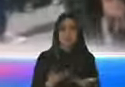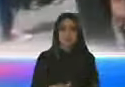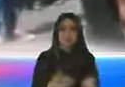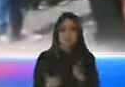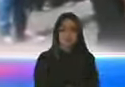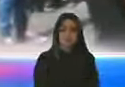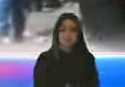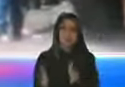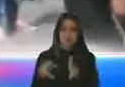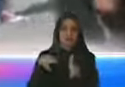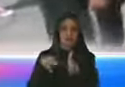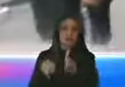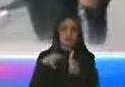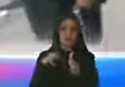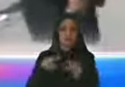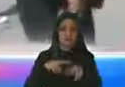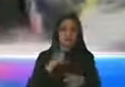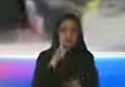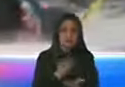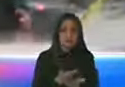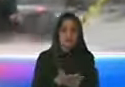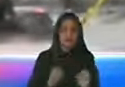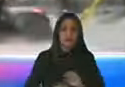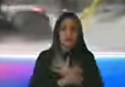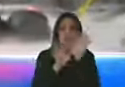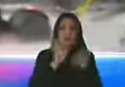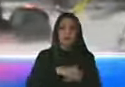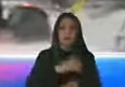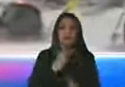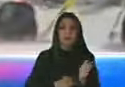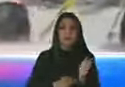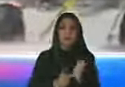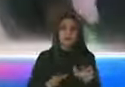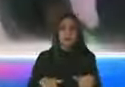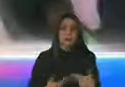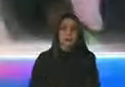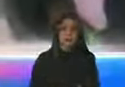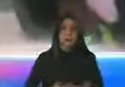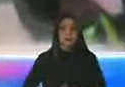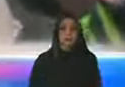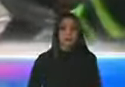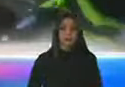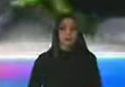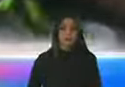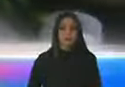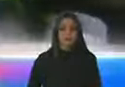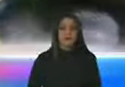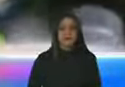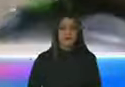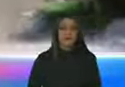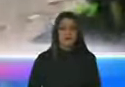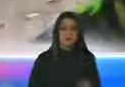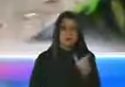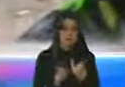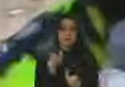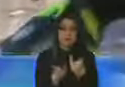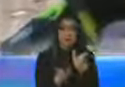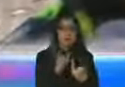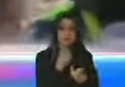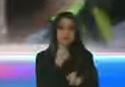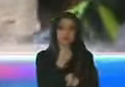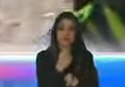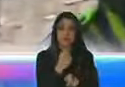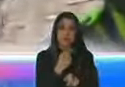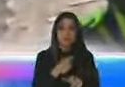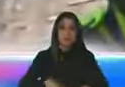y recoger indicios que permitan esclarecer las causas que provocaron el siniestro. Lo que indicaron los moradores es que en el lugar el joven